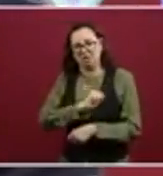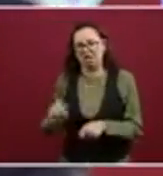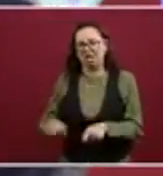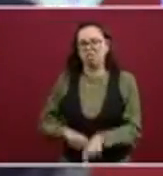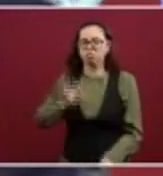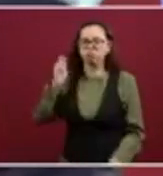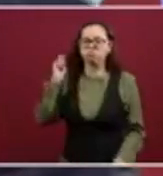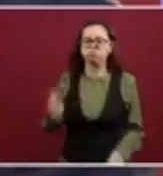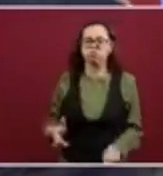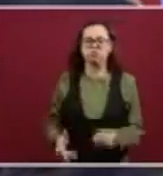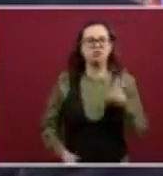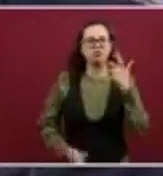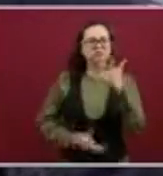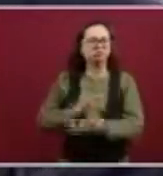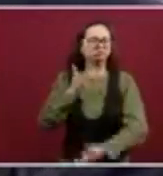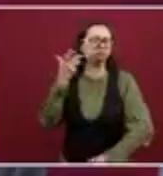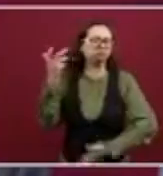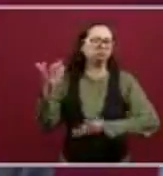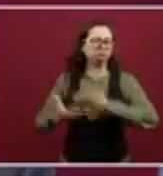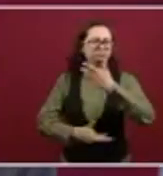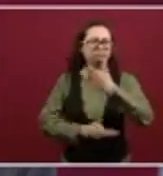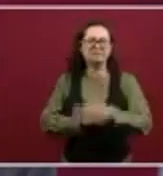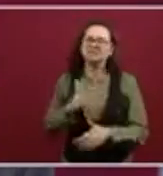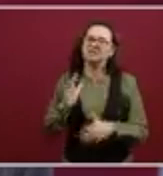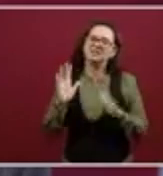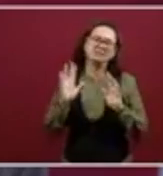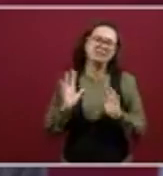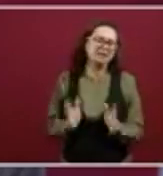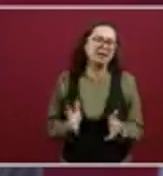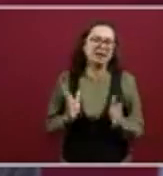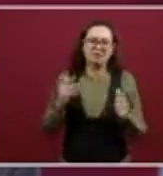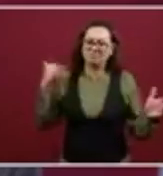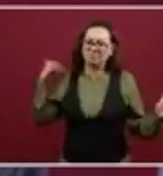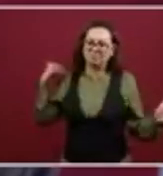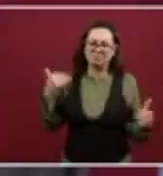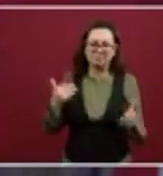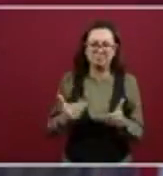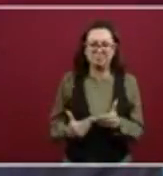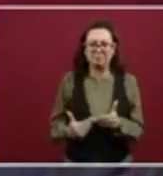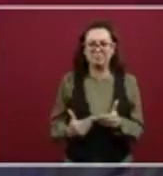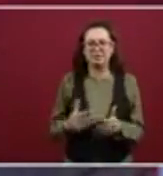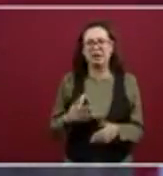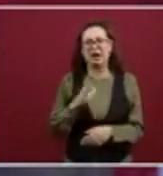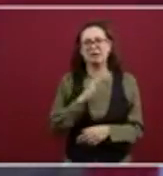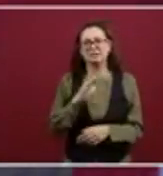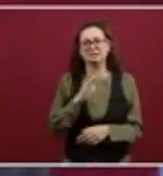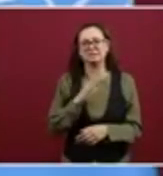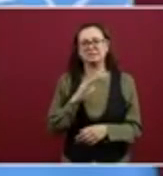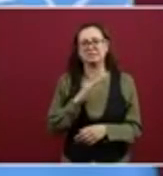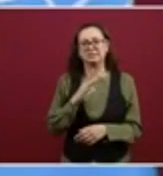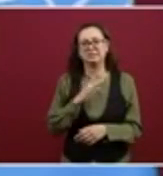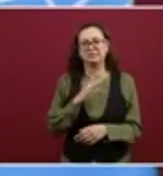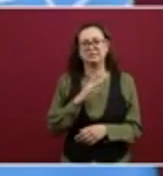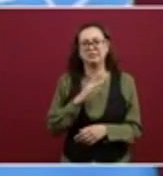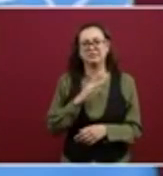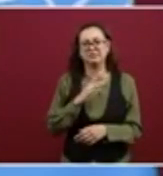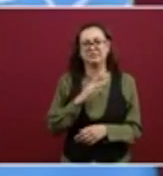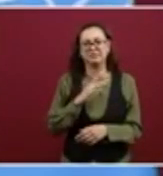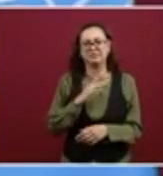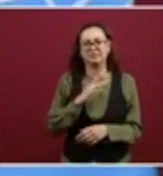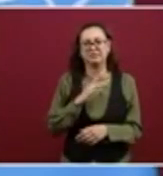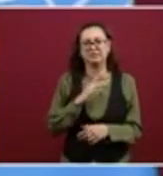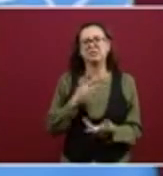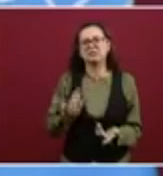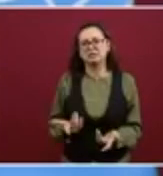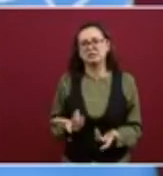Existe desde hace mucho tiempo pues el sistema de roza, tumba, quema